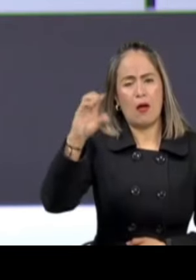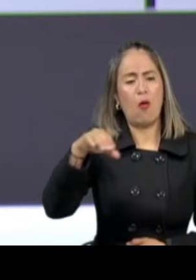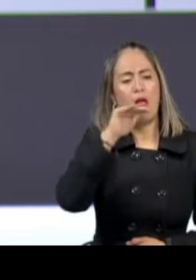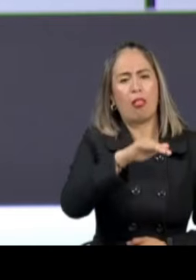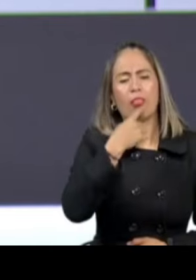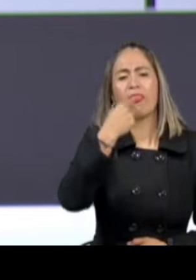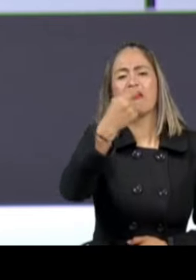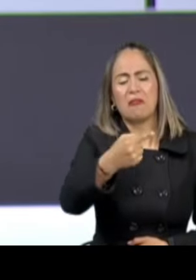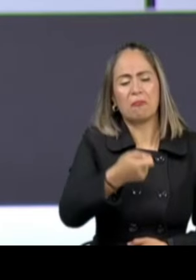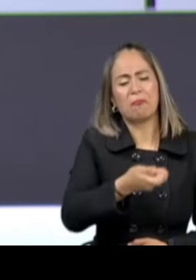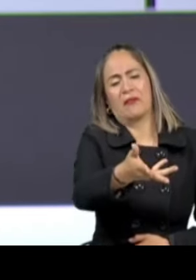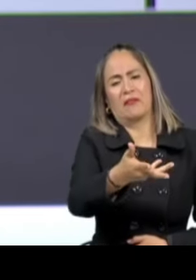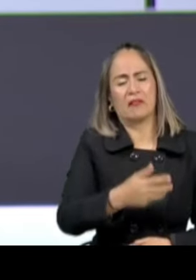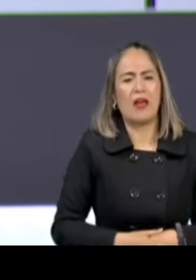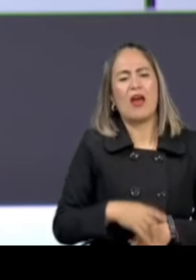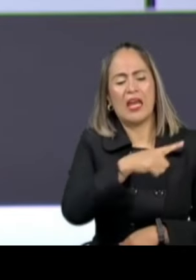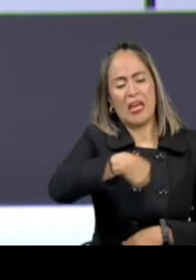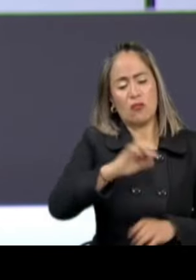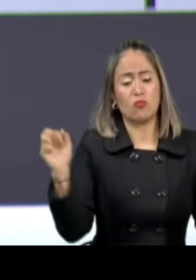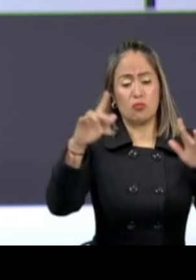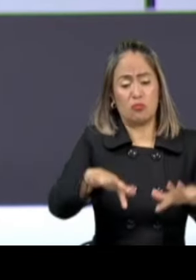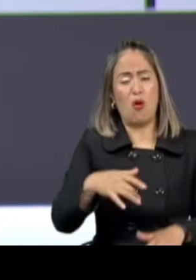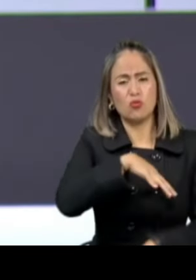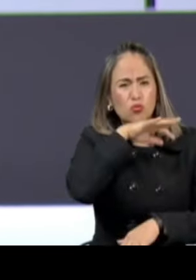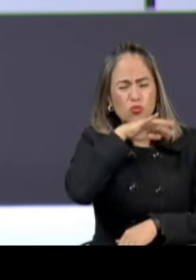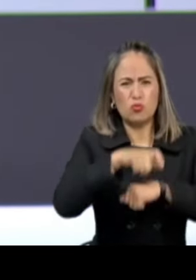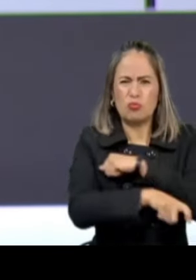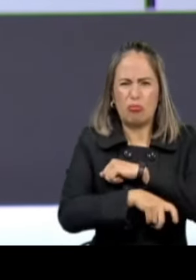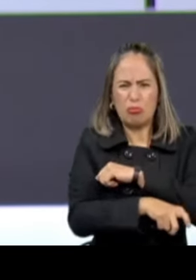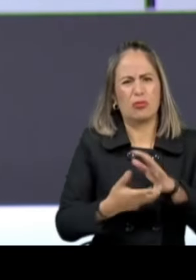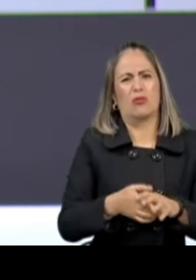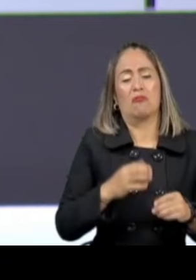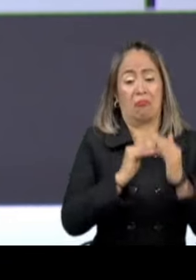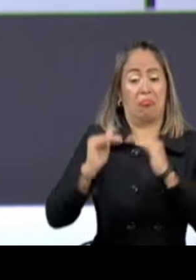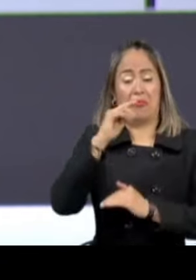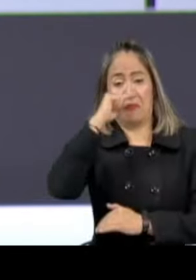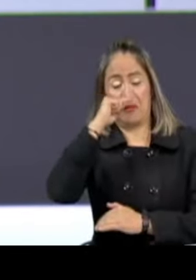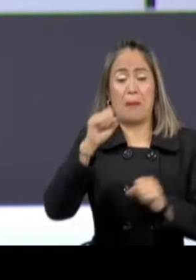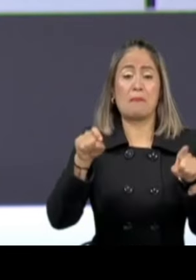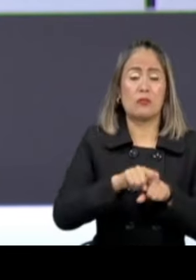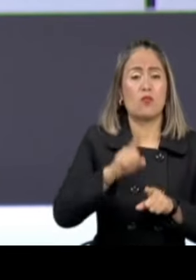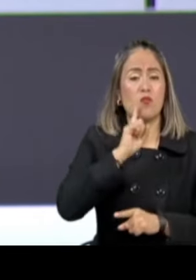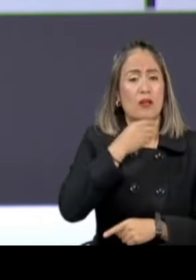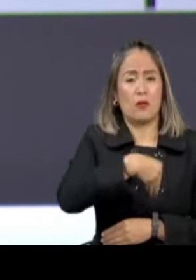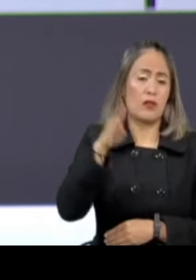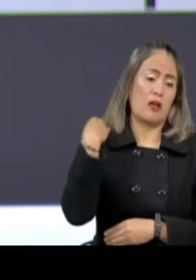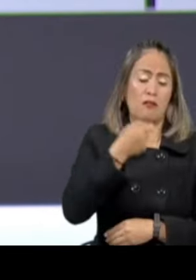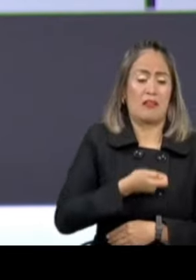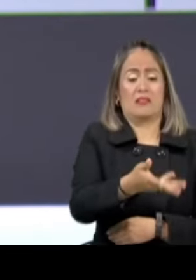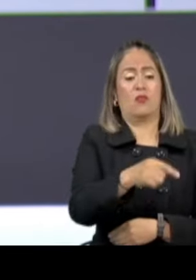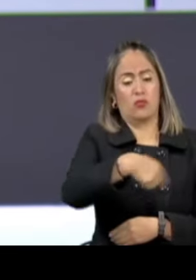Zócalo este domingo corruptos y oligarcas la señora shen su candidata los llamó falsos